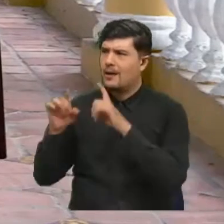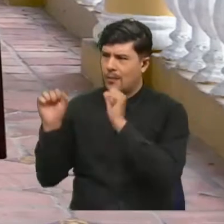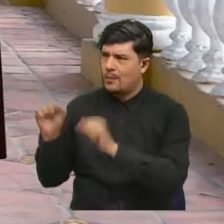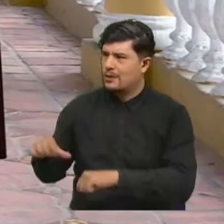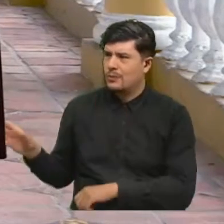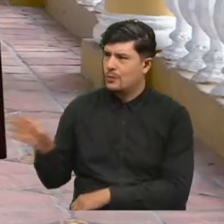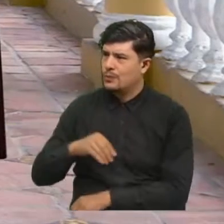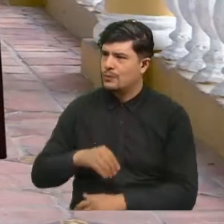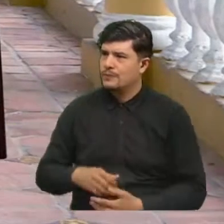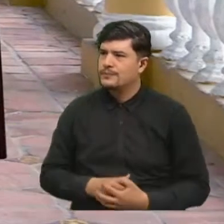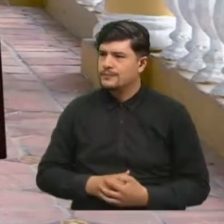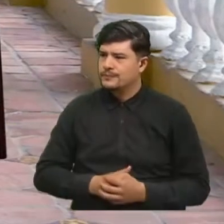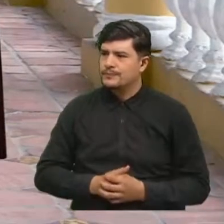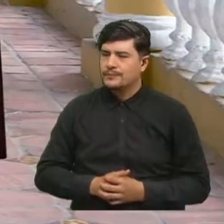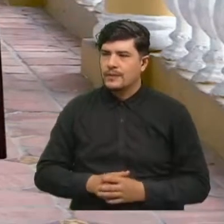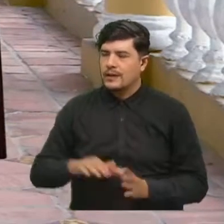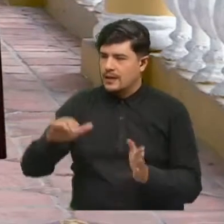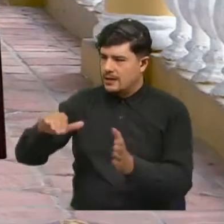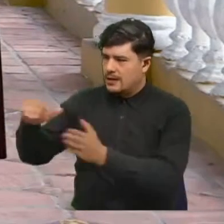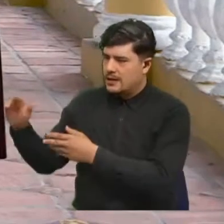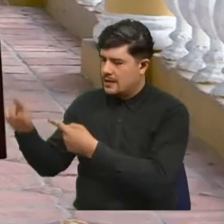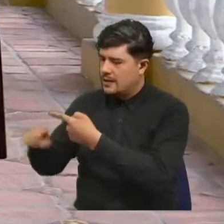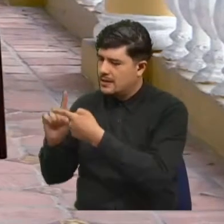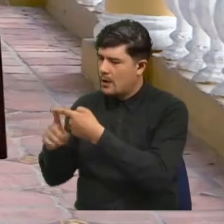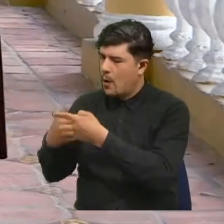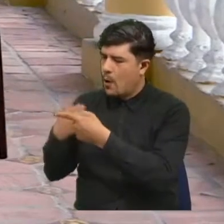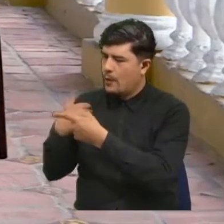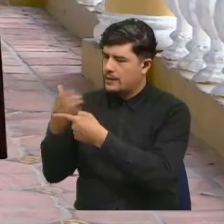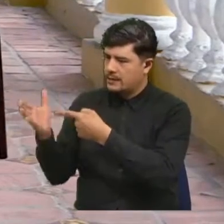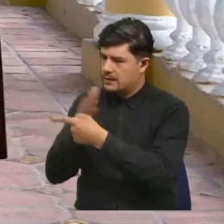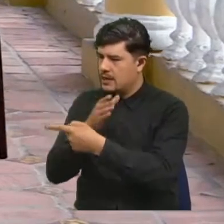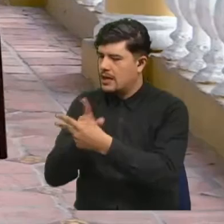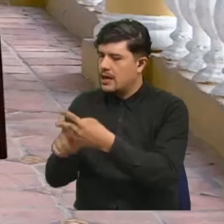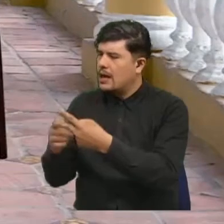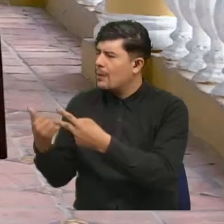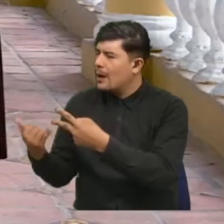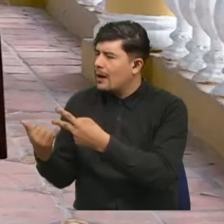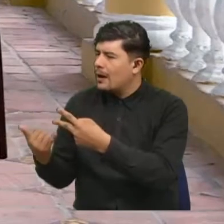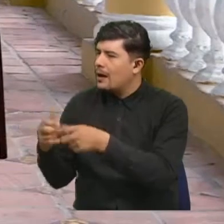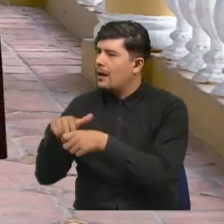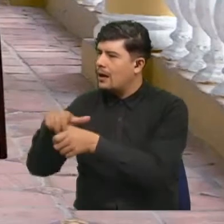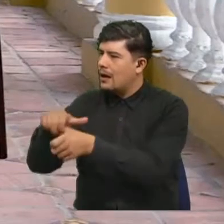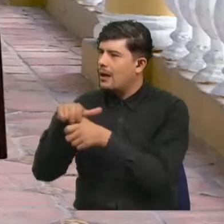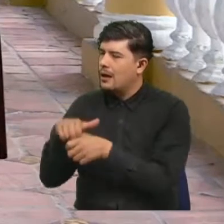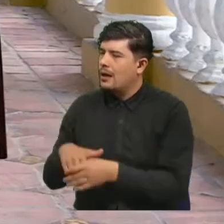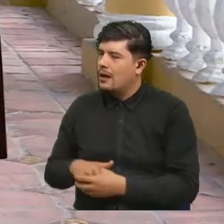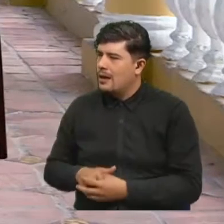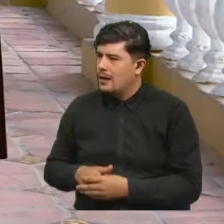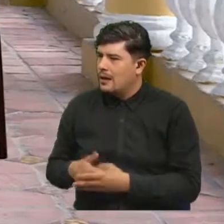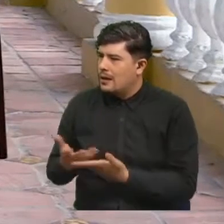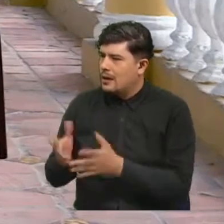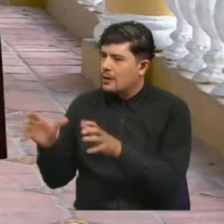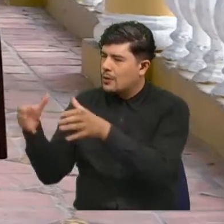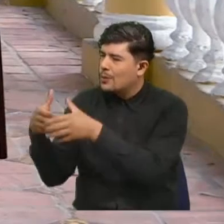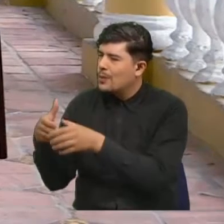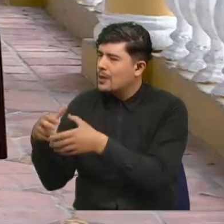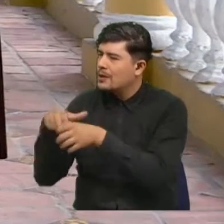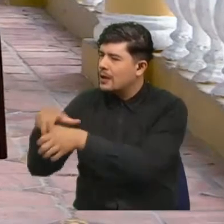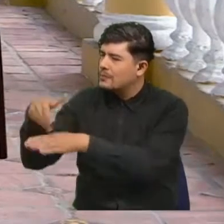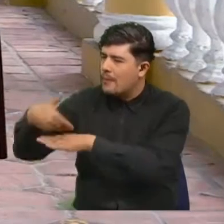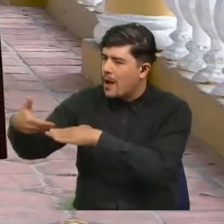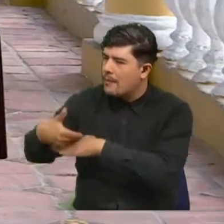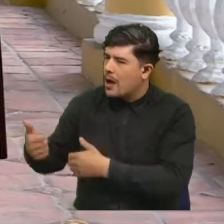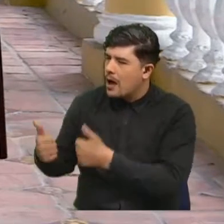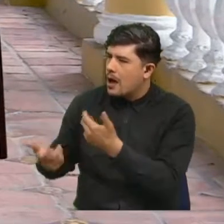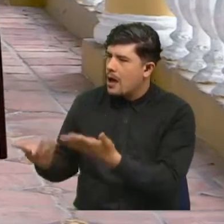gobernador dejamos jóvenes y pasamos entonces a un tema por ejemplo el transporte ya hablaron también con ellos que se analizó bueno